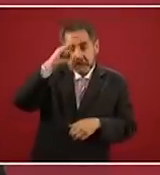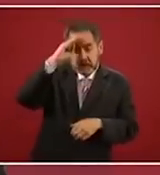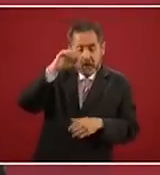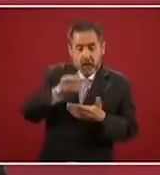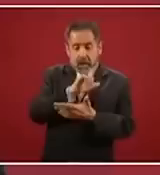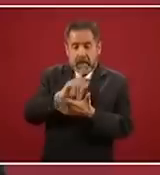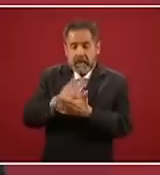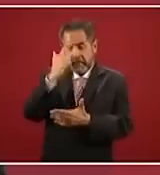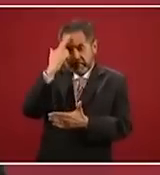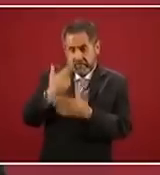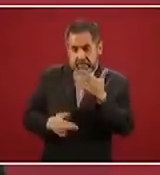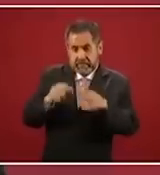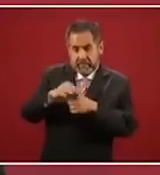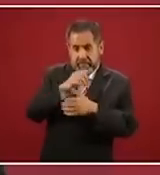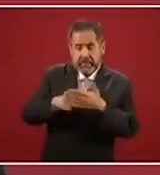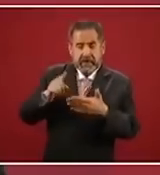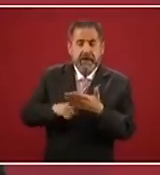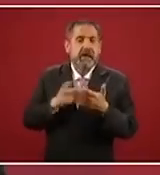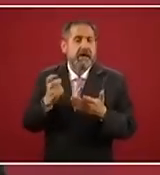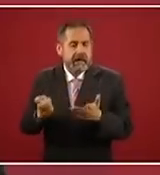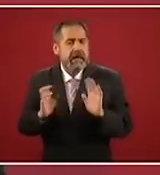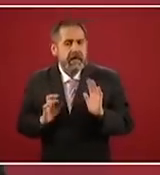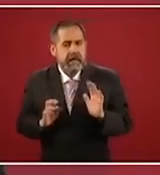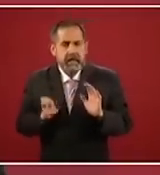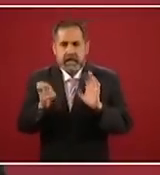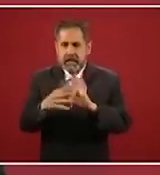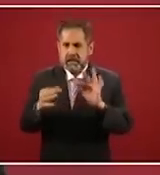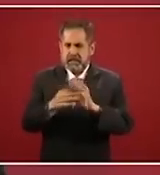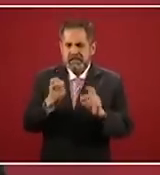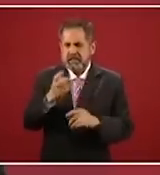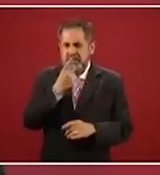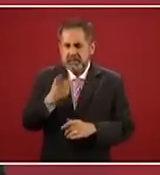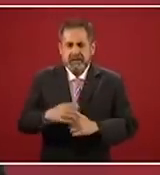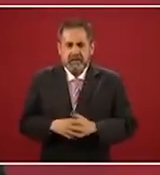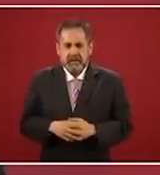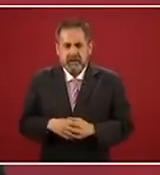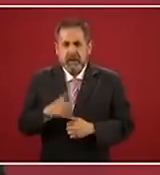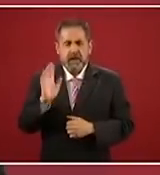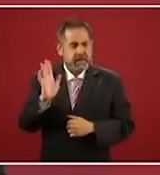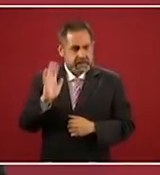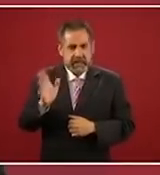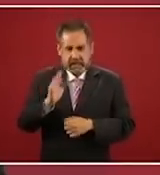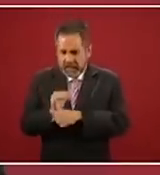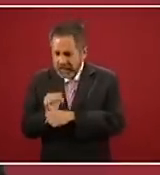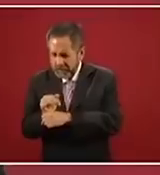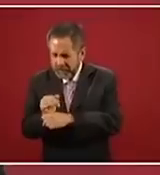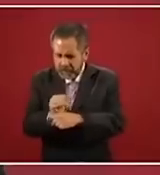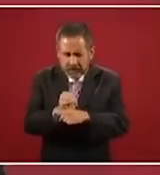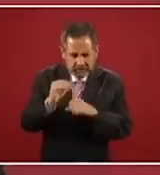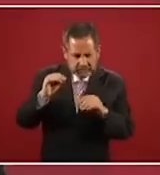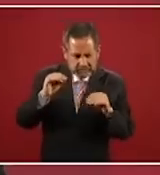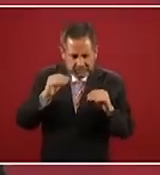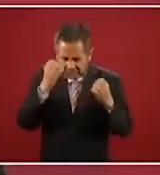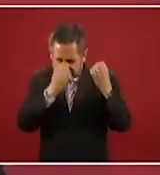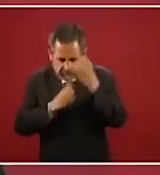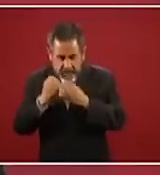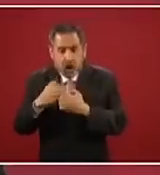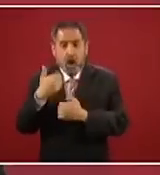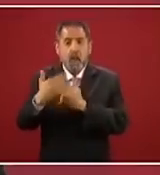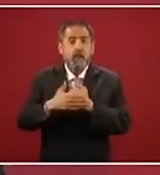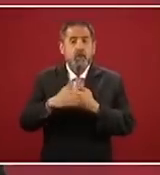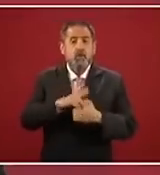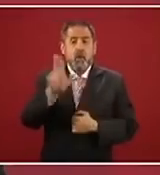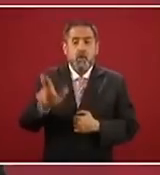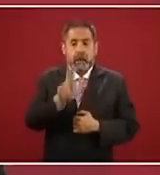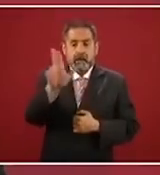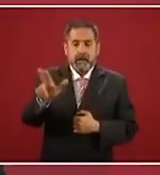electoral. Es los términos de los que se está hablando. Esto ya se fue investigado, analizado, y el próximo martes